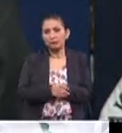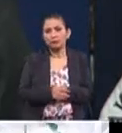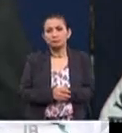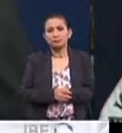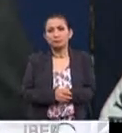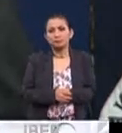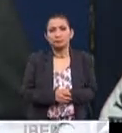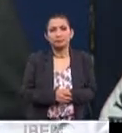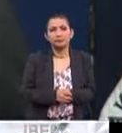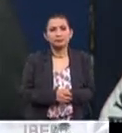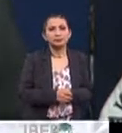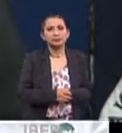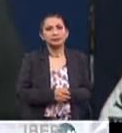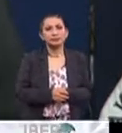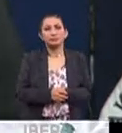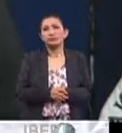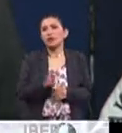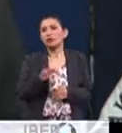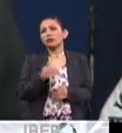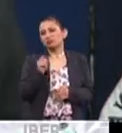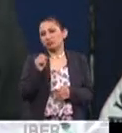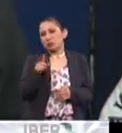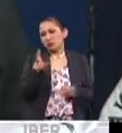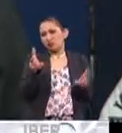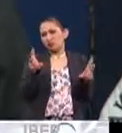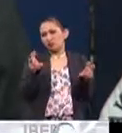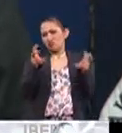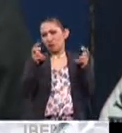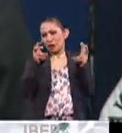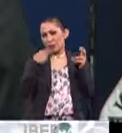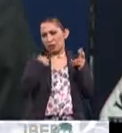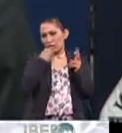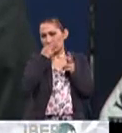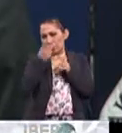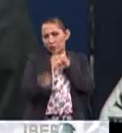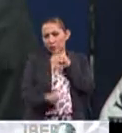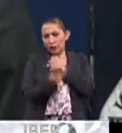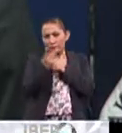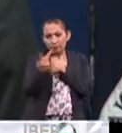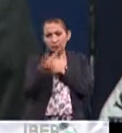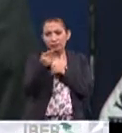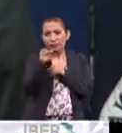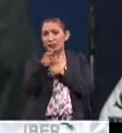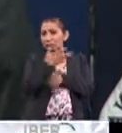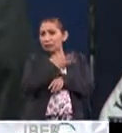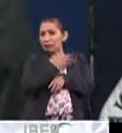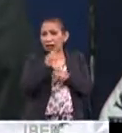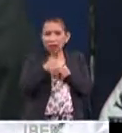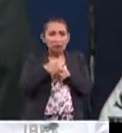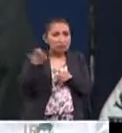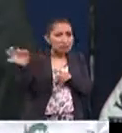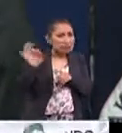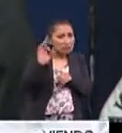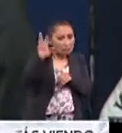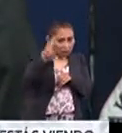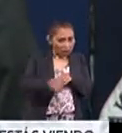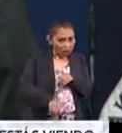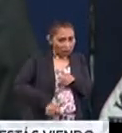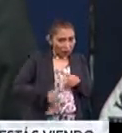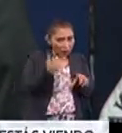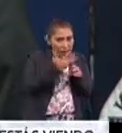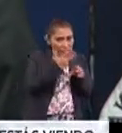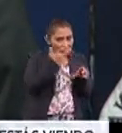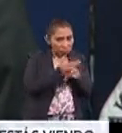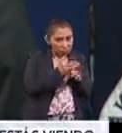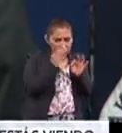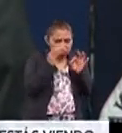respecto. Y bueno, en este sentido, Javier, te repetiría la pregunta, ¿tiene alguna posibilidad real el gobierno de los